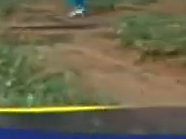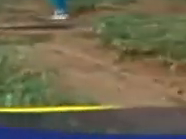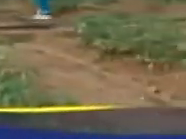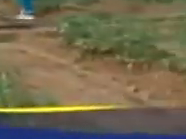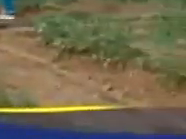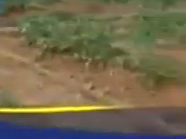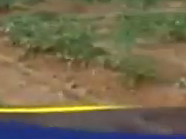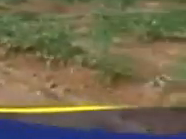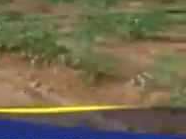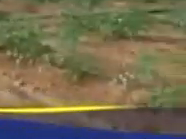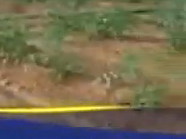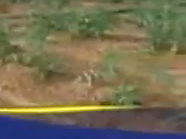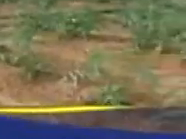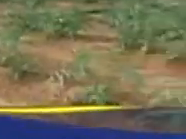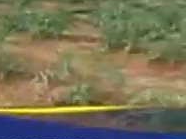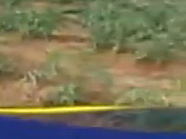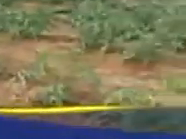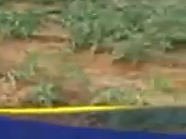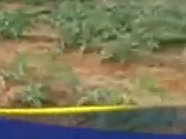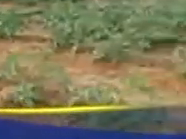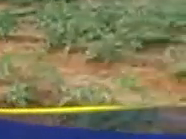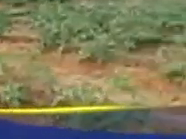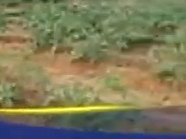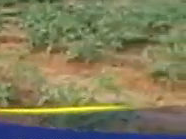de nuestro estado Yaracuy.